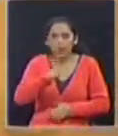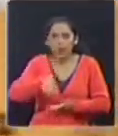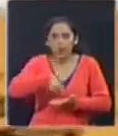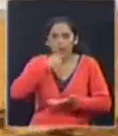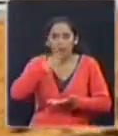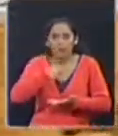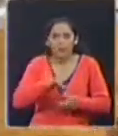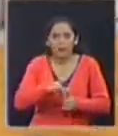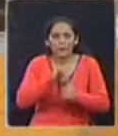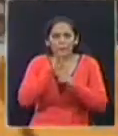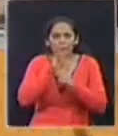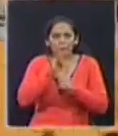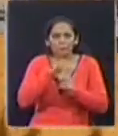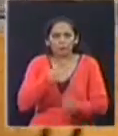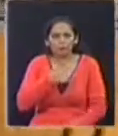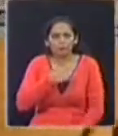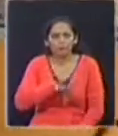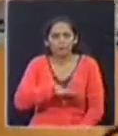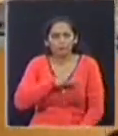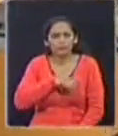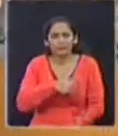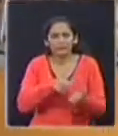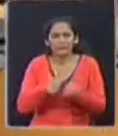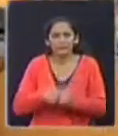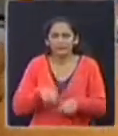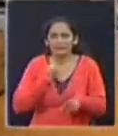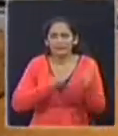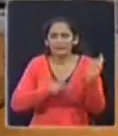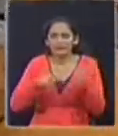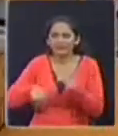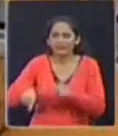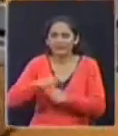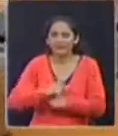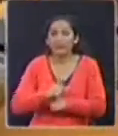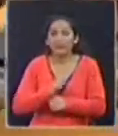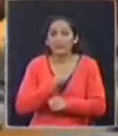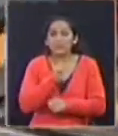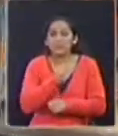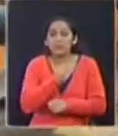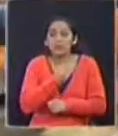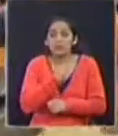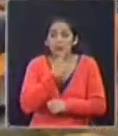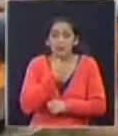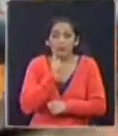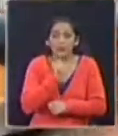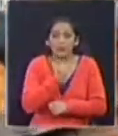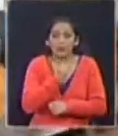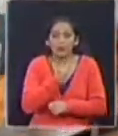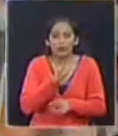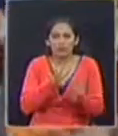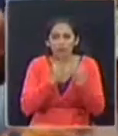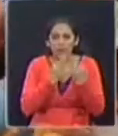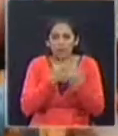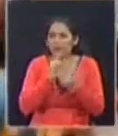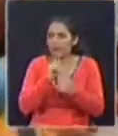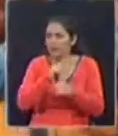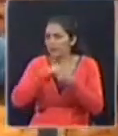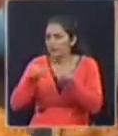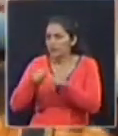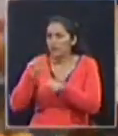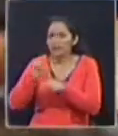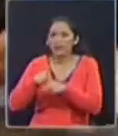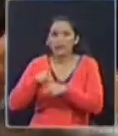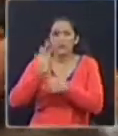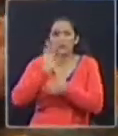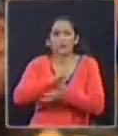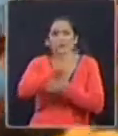orgullo, porque ellos son los protagonistas, los propietarios de las huecas, familias enteras que vienen de diferentes